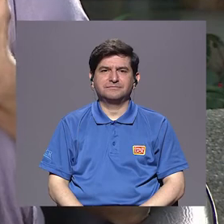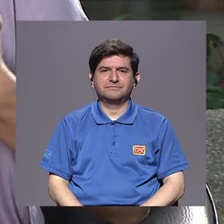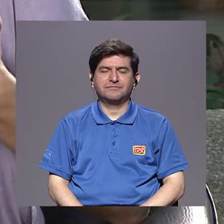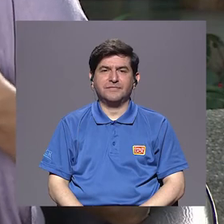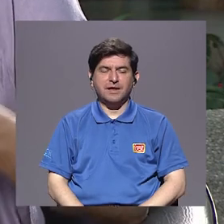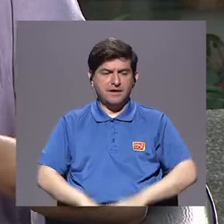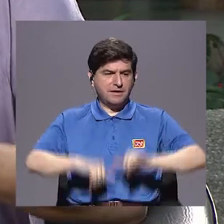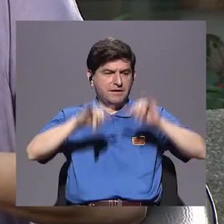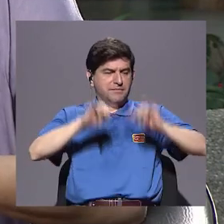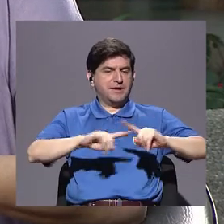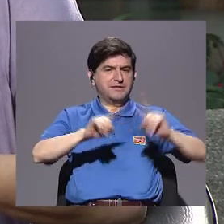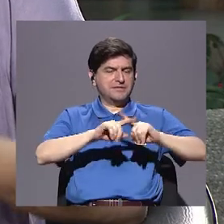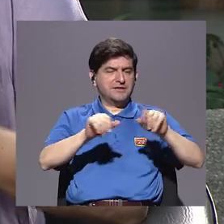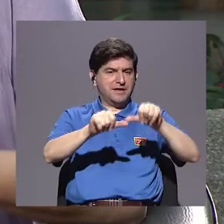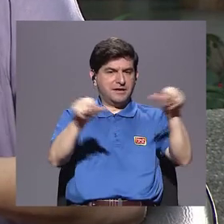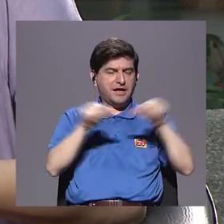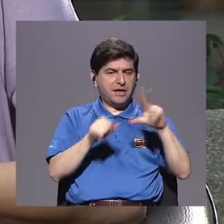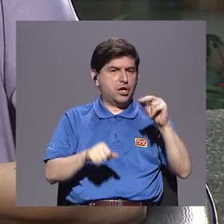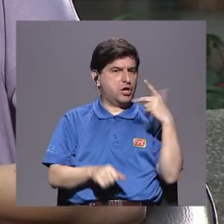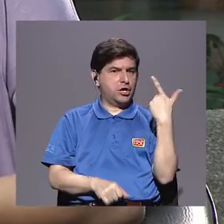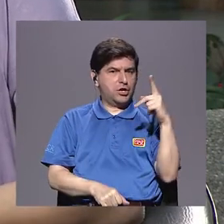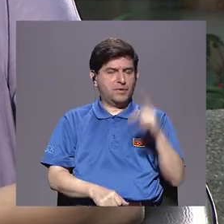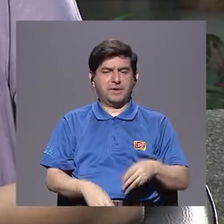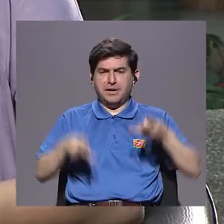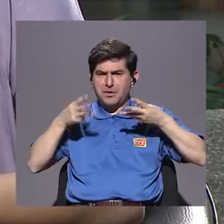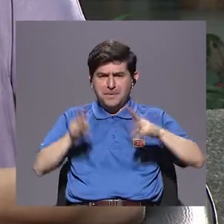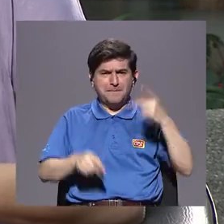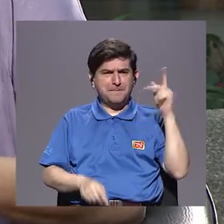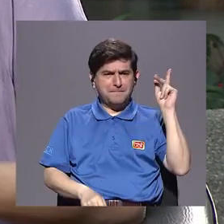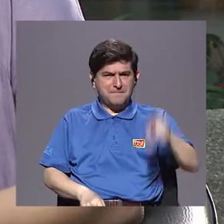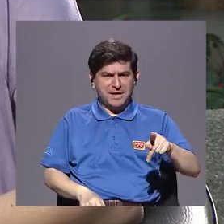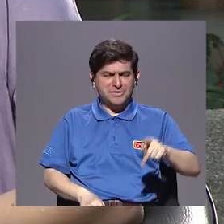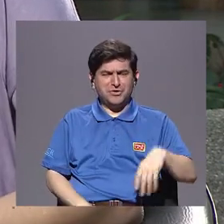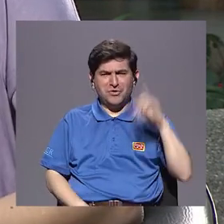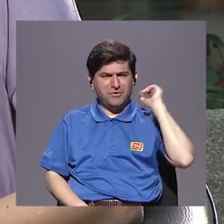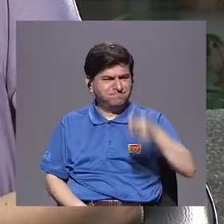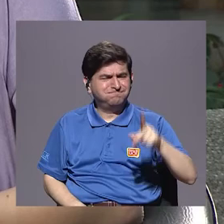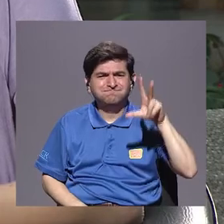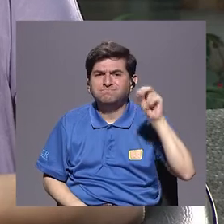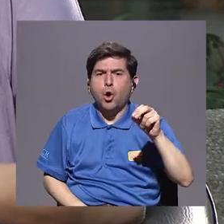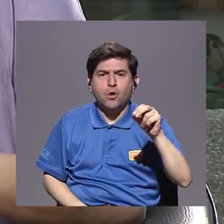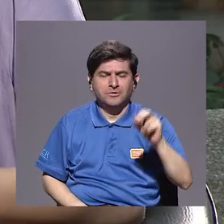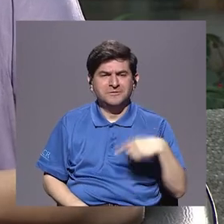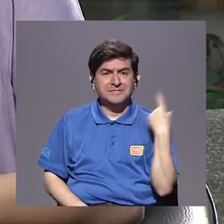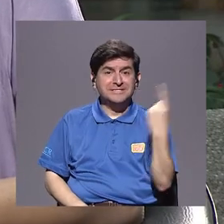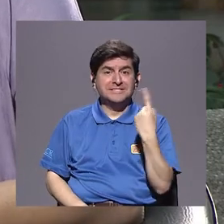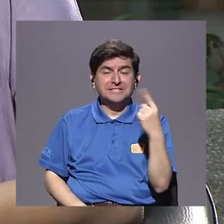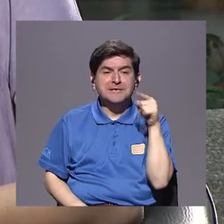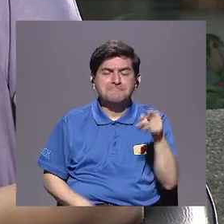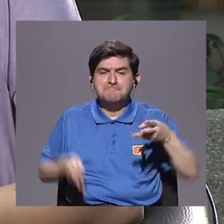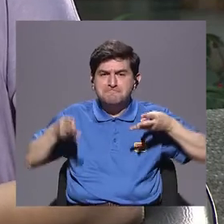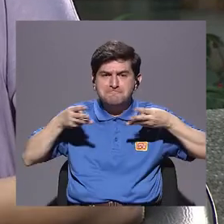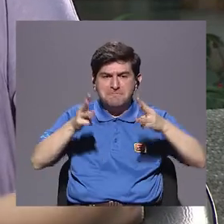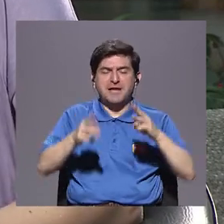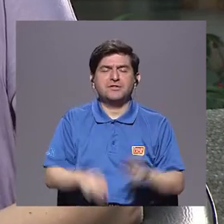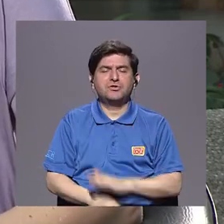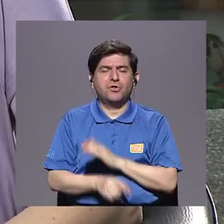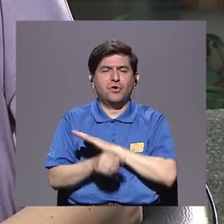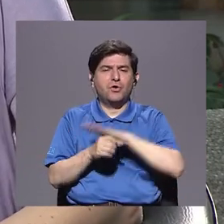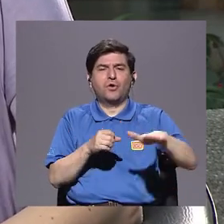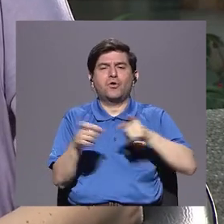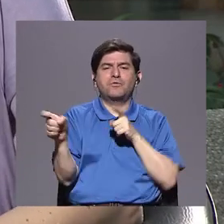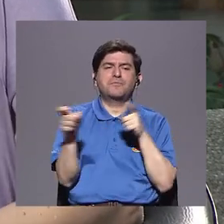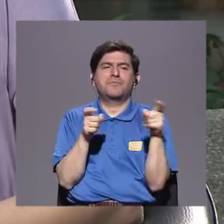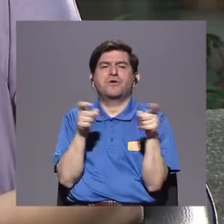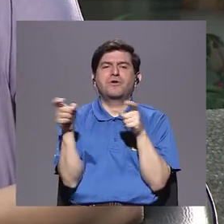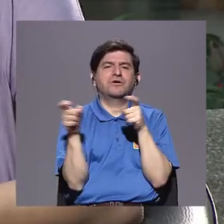y la estabilización de otras zonas sin poner en riesgo. El Pilates nunca va a ser forzado, sino que siempre va a ser en total